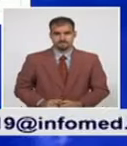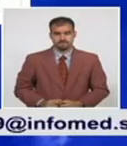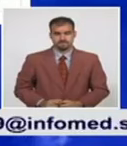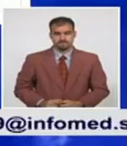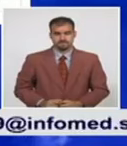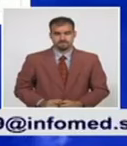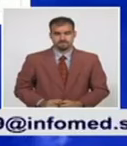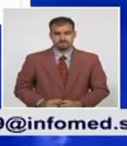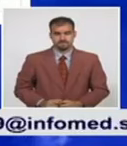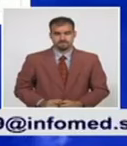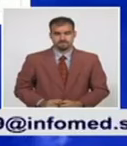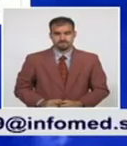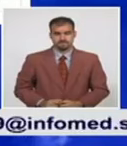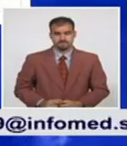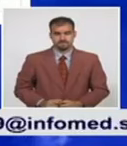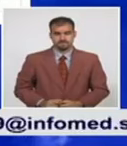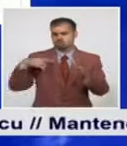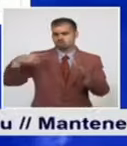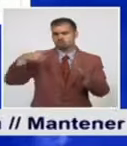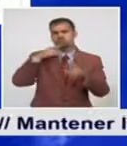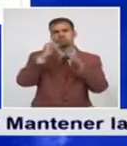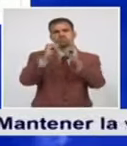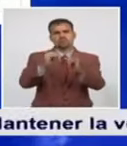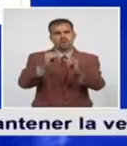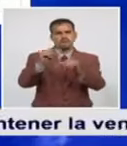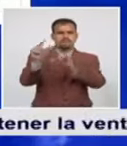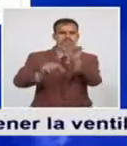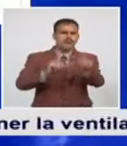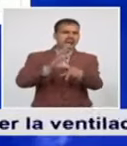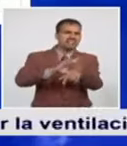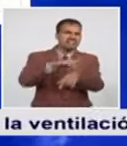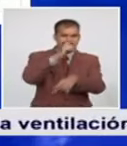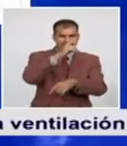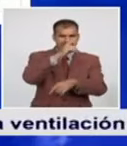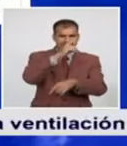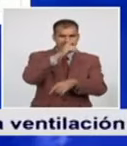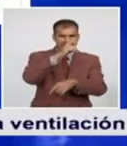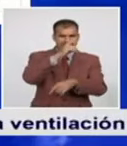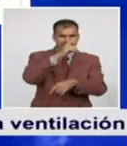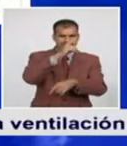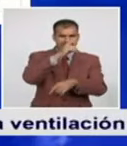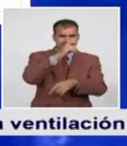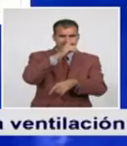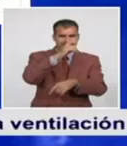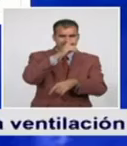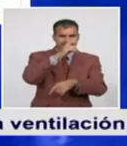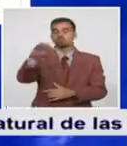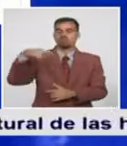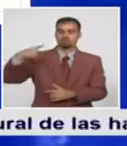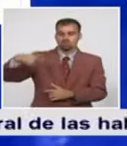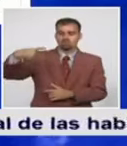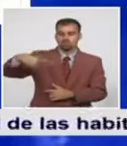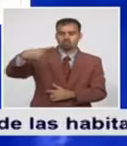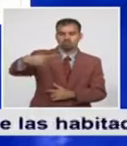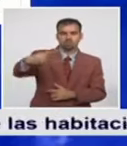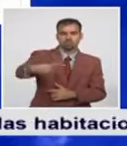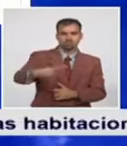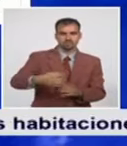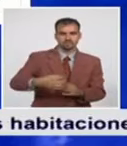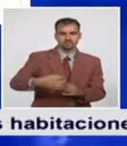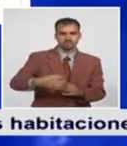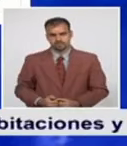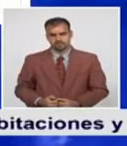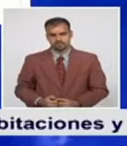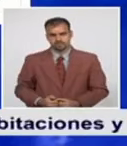de 148 casos por día, 148 casos pediátricos por día.